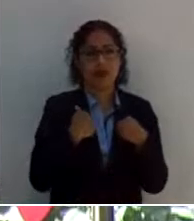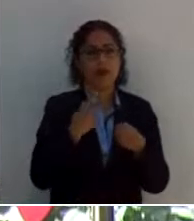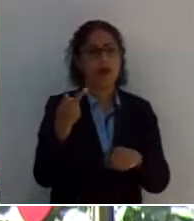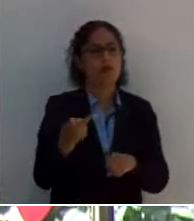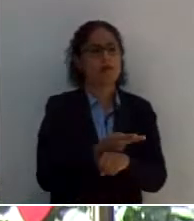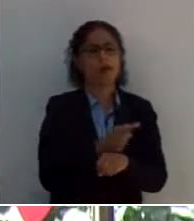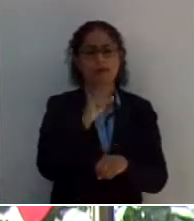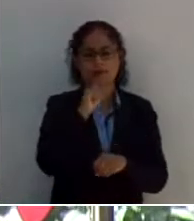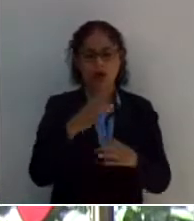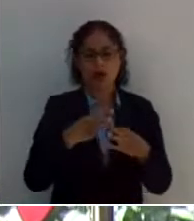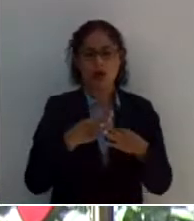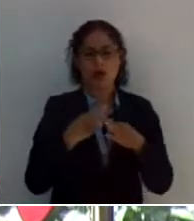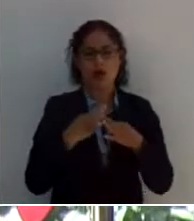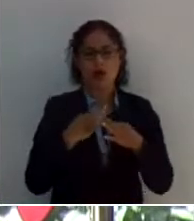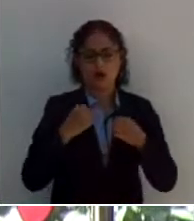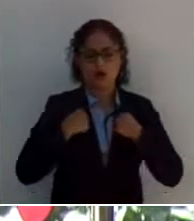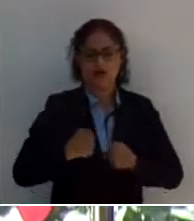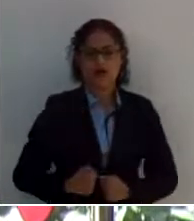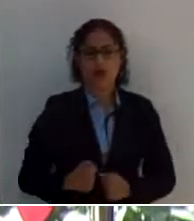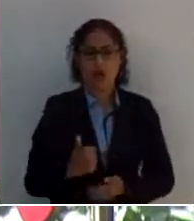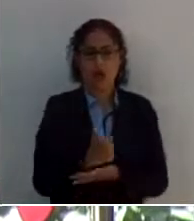este digno uniforme azul.